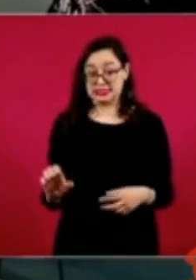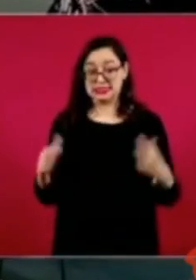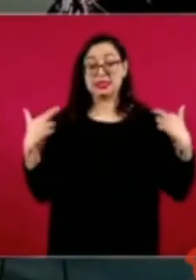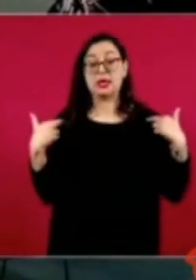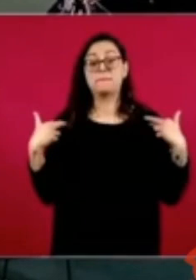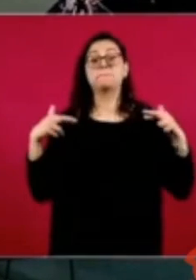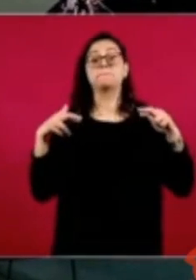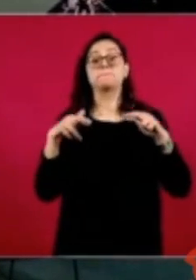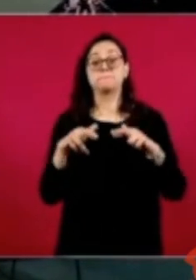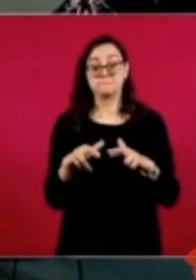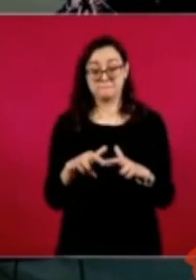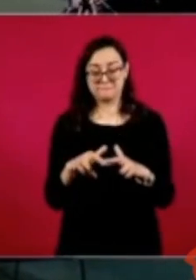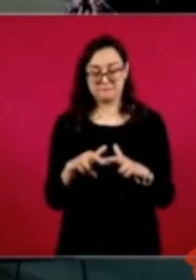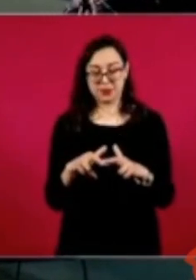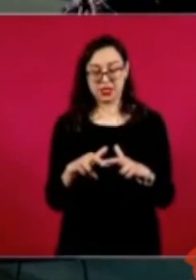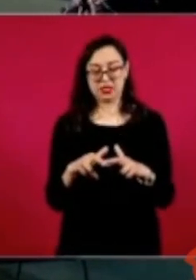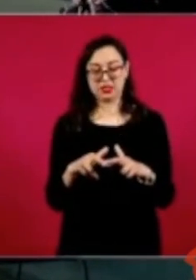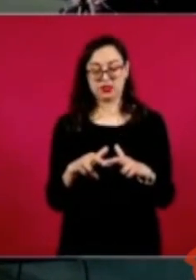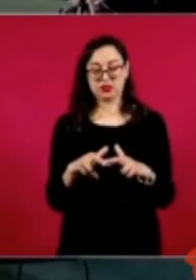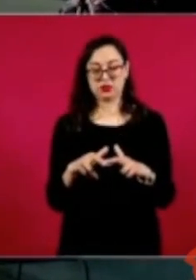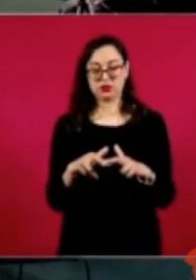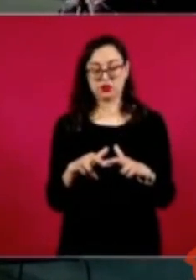que